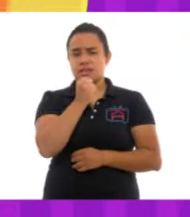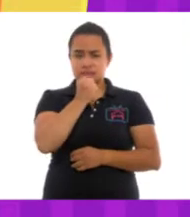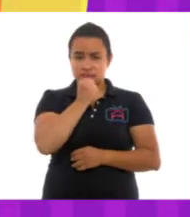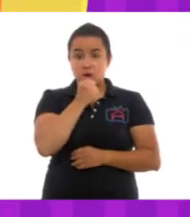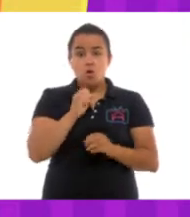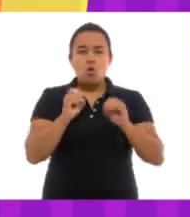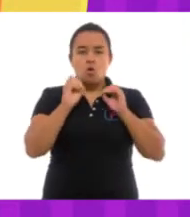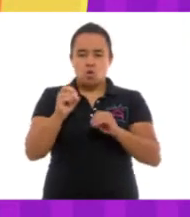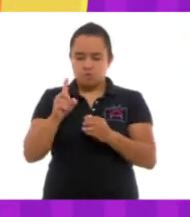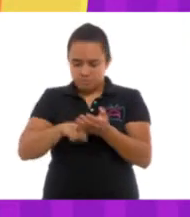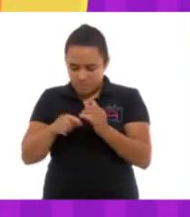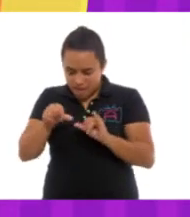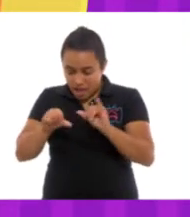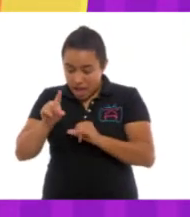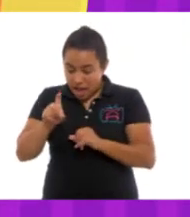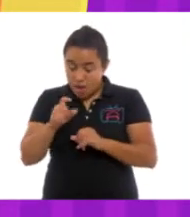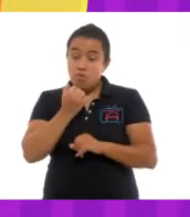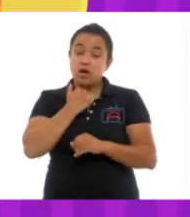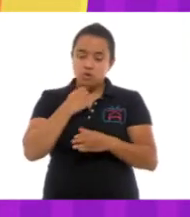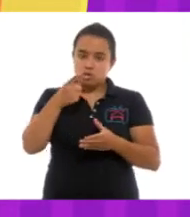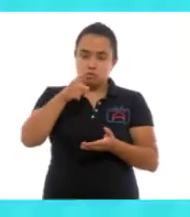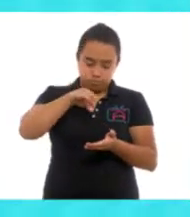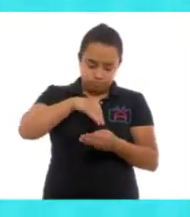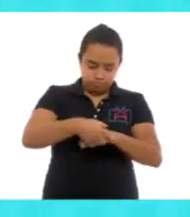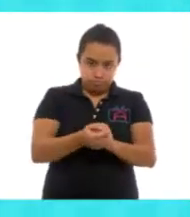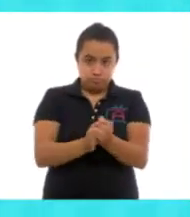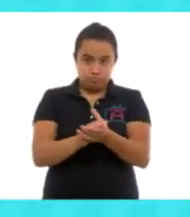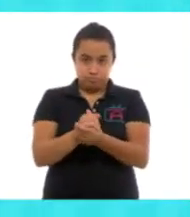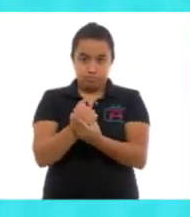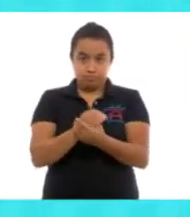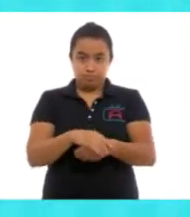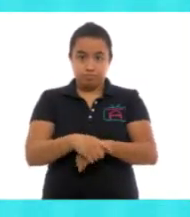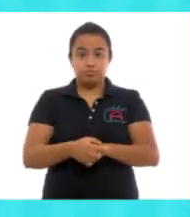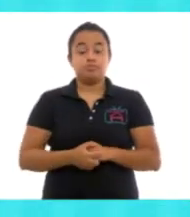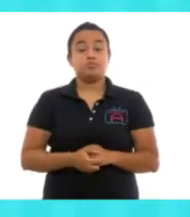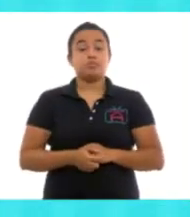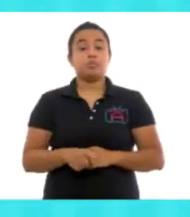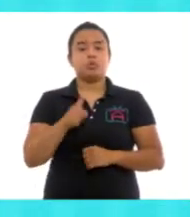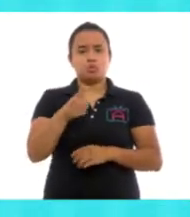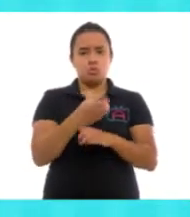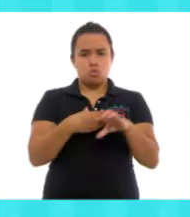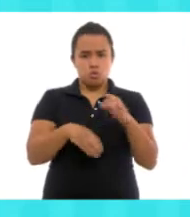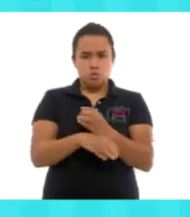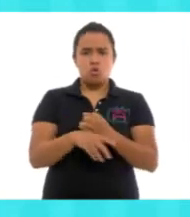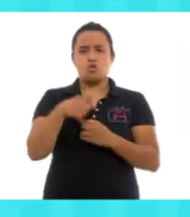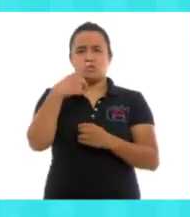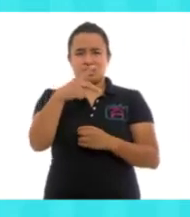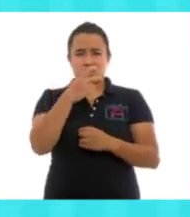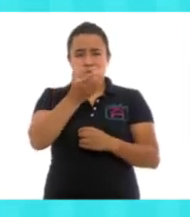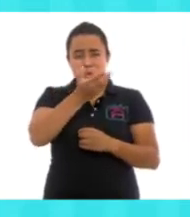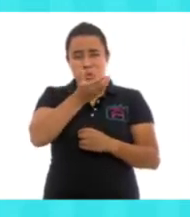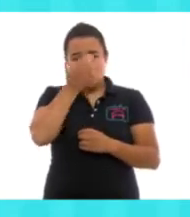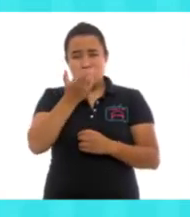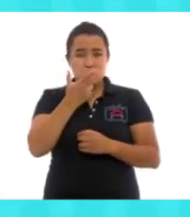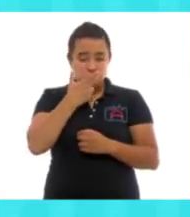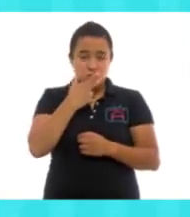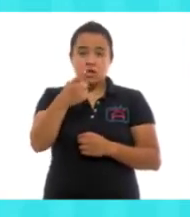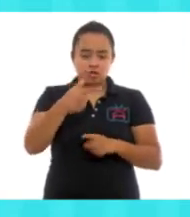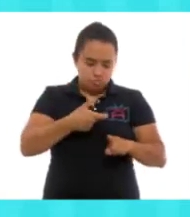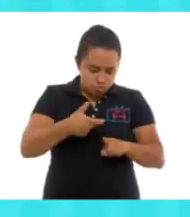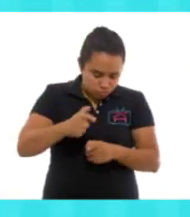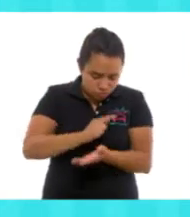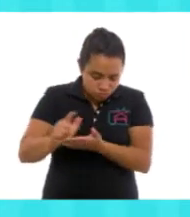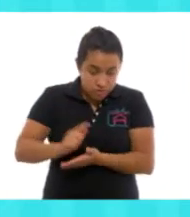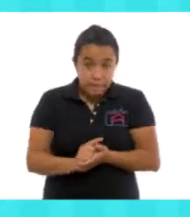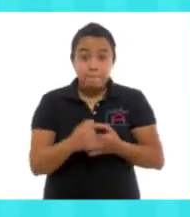aplica desinfectante a base de agua y alcohol. Desinfecta las superficies de los objetos que más utilizas. También